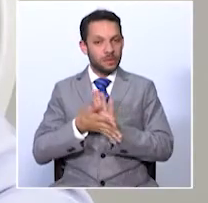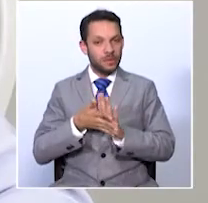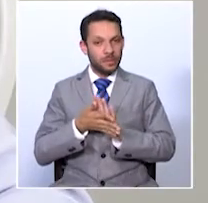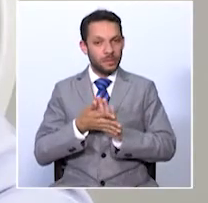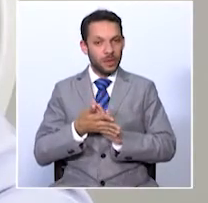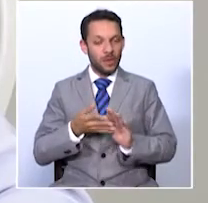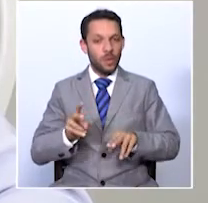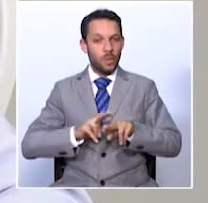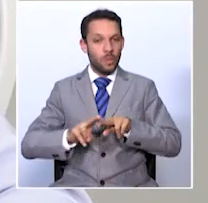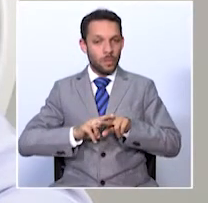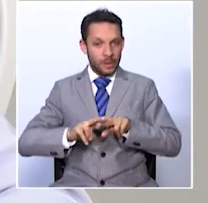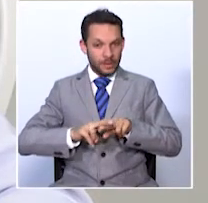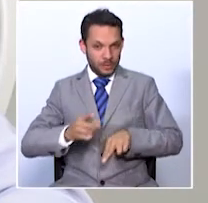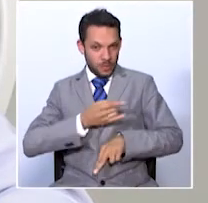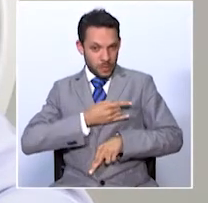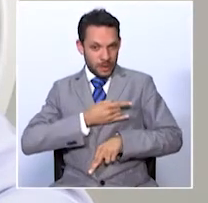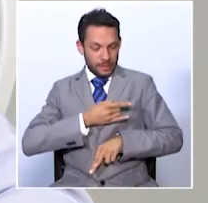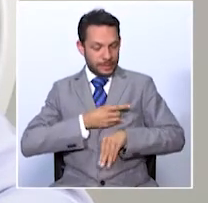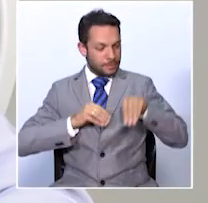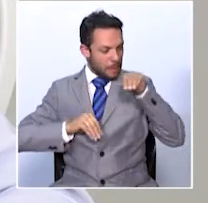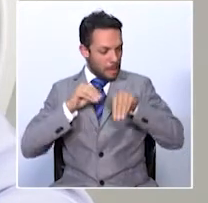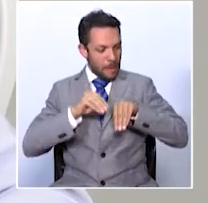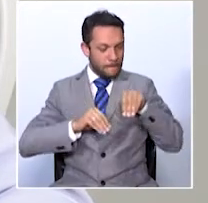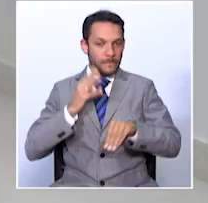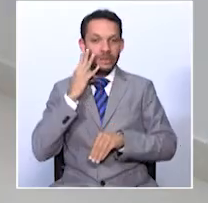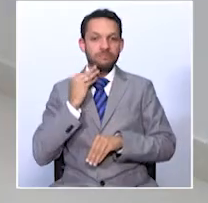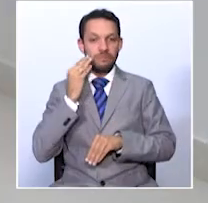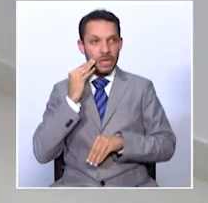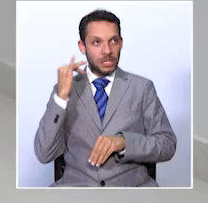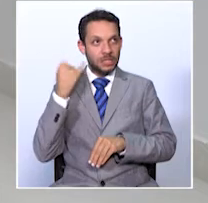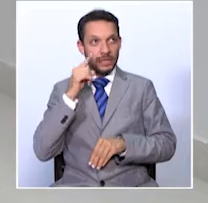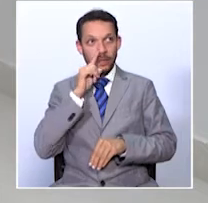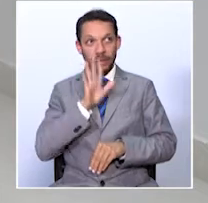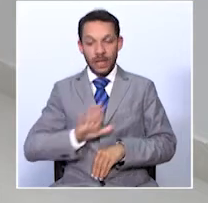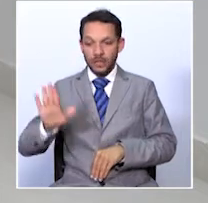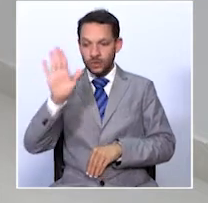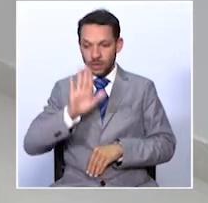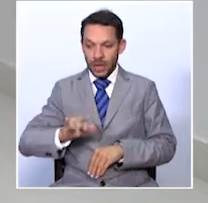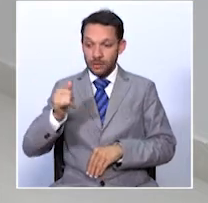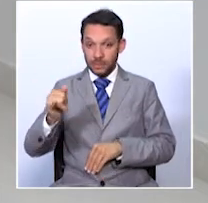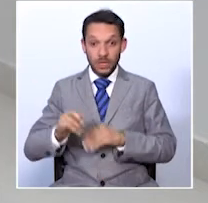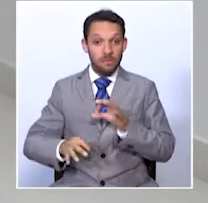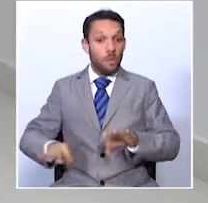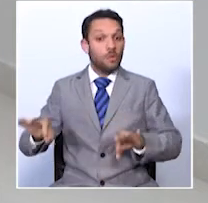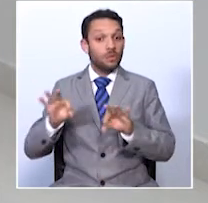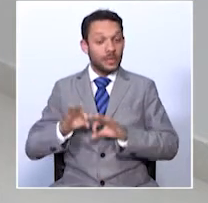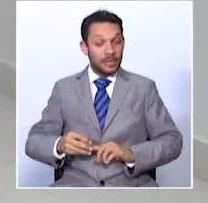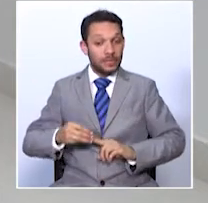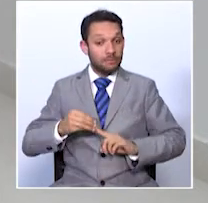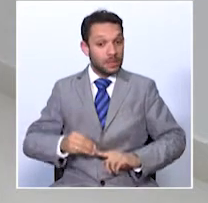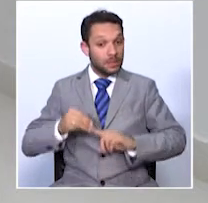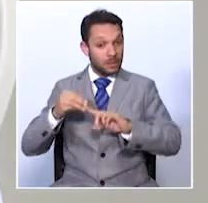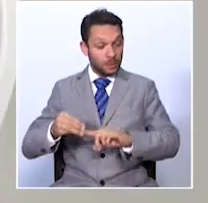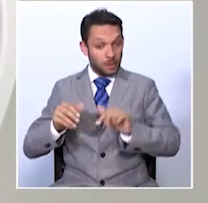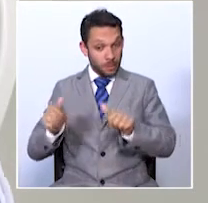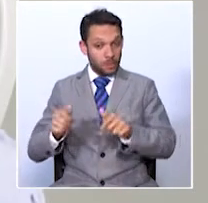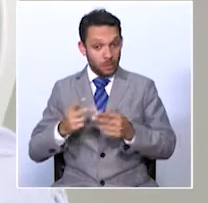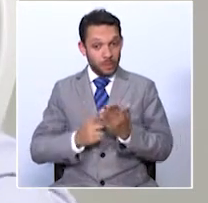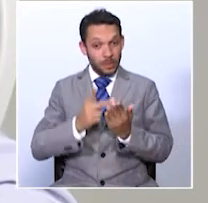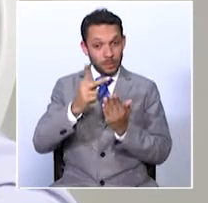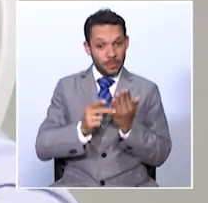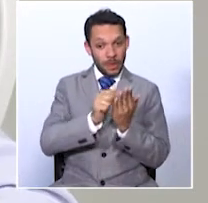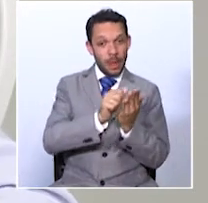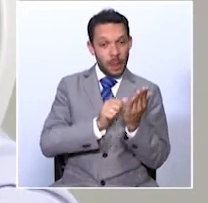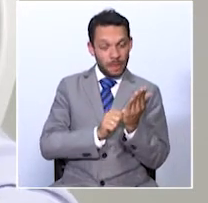Universidad Manizales, ha sido una mujer reconocida a nivel nacional e internacional por los programas de cirugía de labio